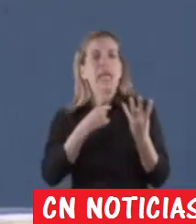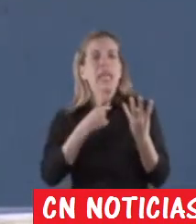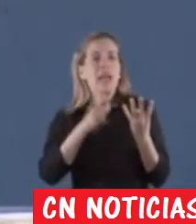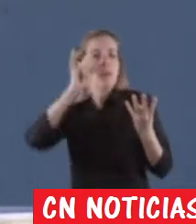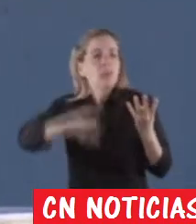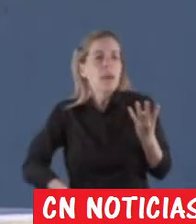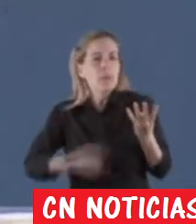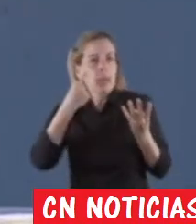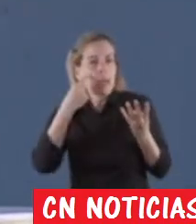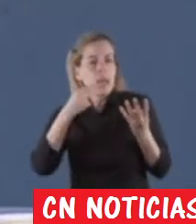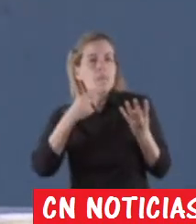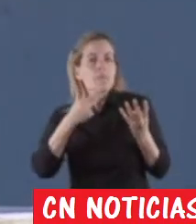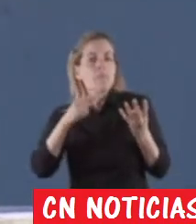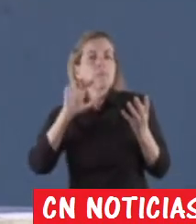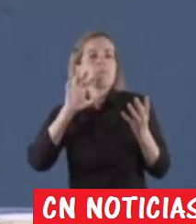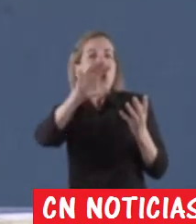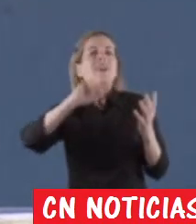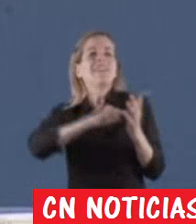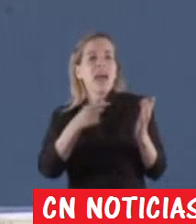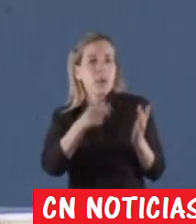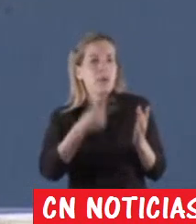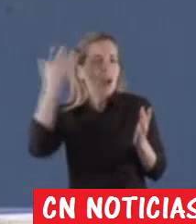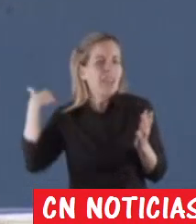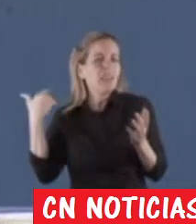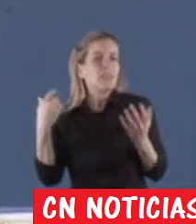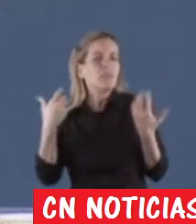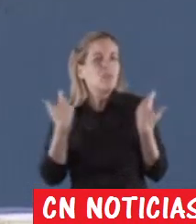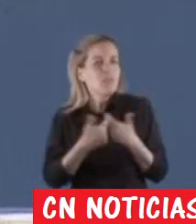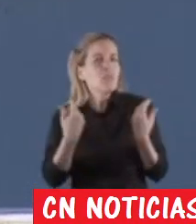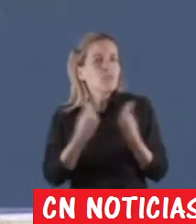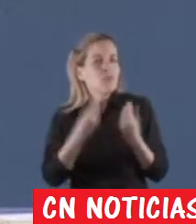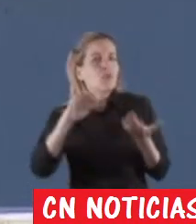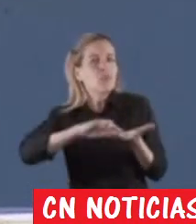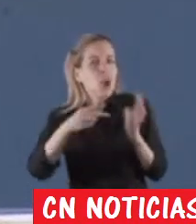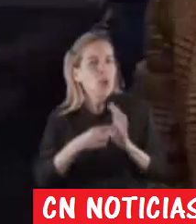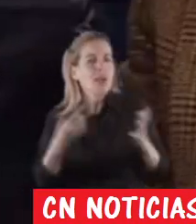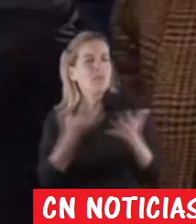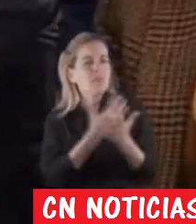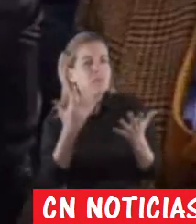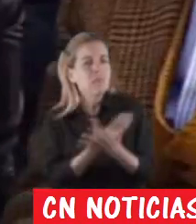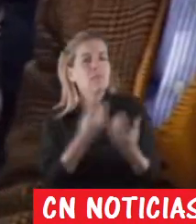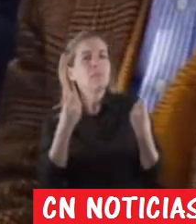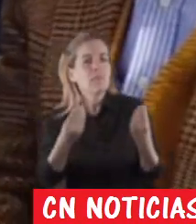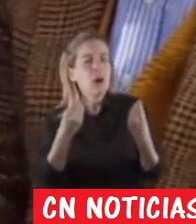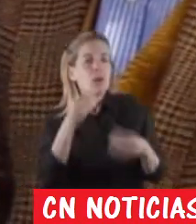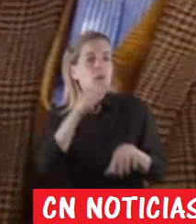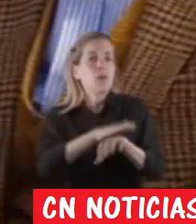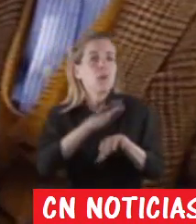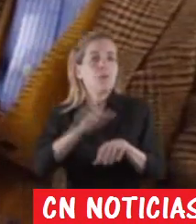conurbano bonaerense, que era el que más sufría, que era el más castigado por esta